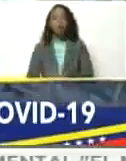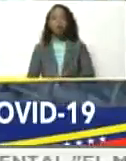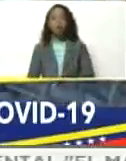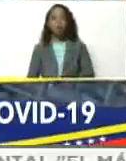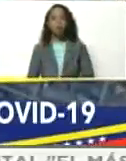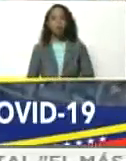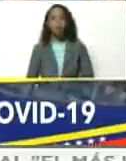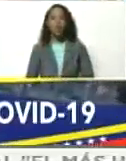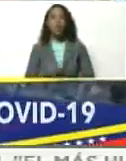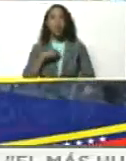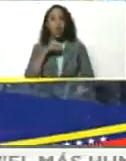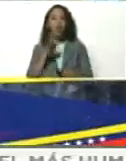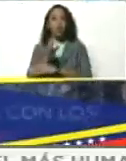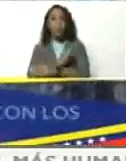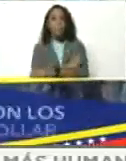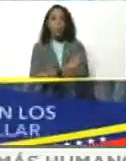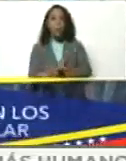Yo fui al Sambil,